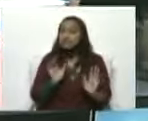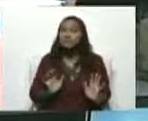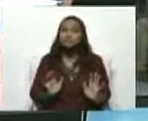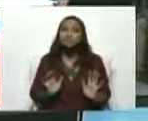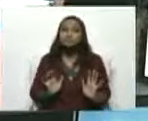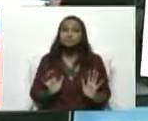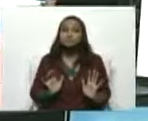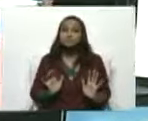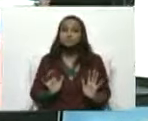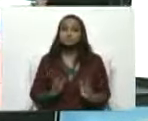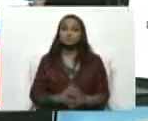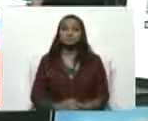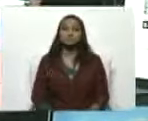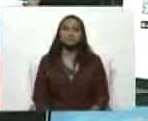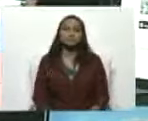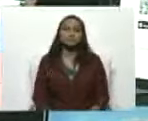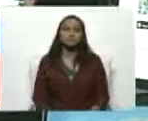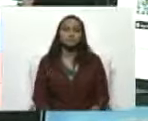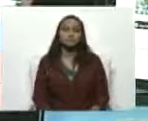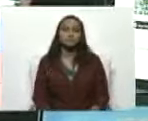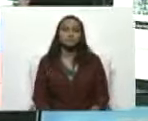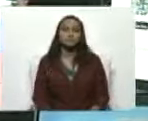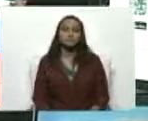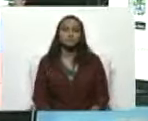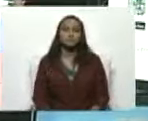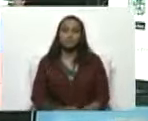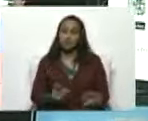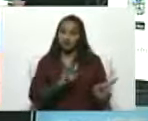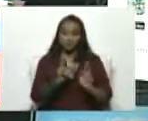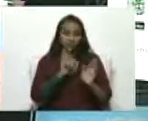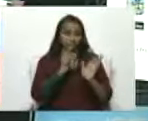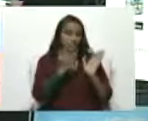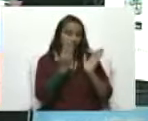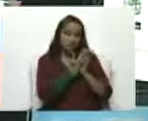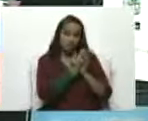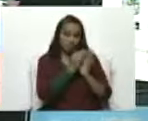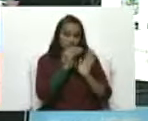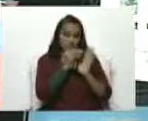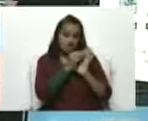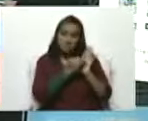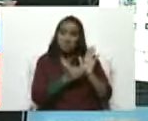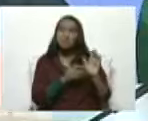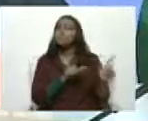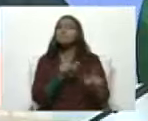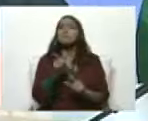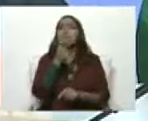llama? El registro, después que uno está metido ahí, eso es un paseo, pues.